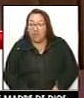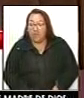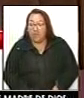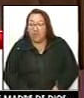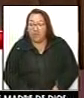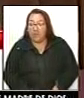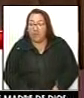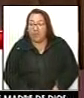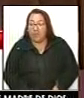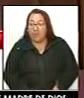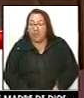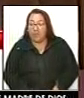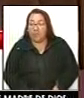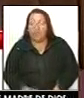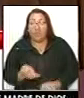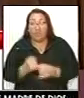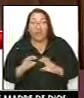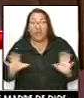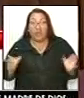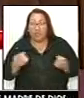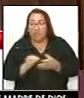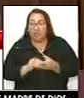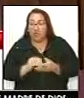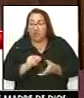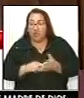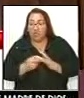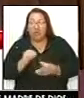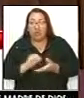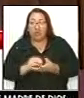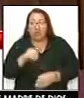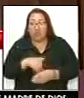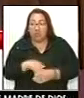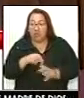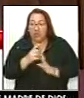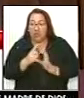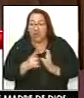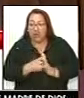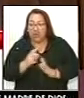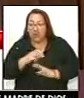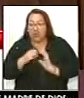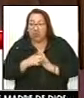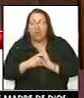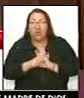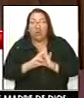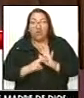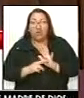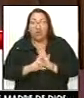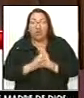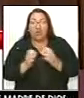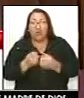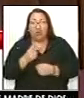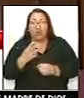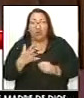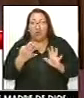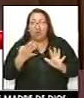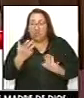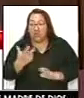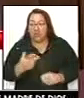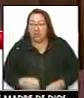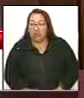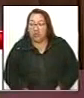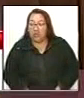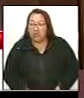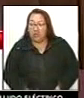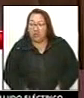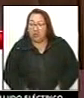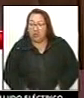hemos concluido las intervenciones y no habiendo más, se va a someter a votación el predictamen del proyecto de resolución legislativa del Congreso 2593, que